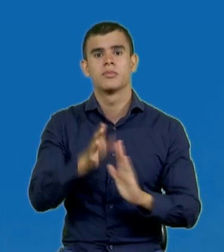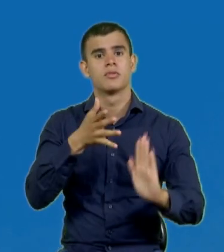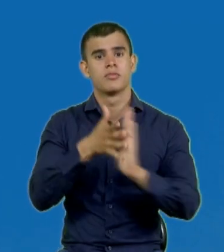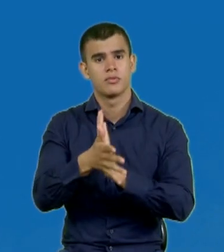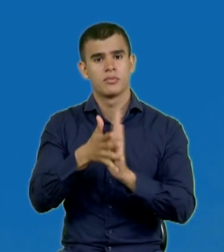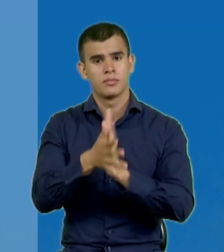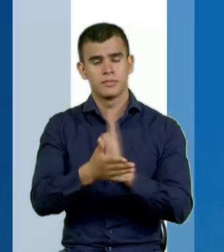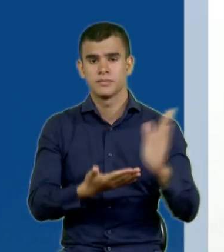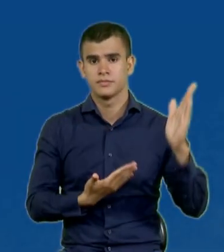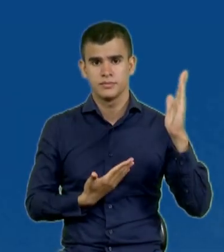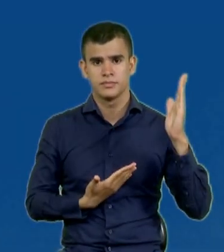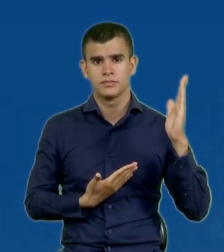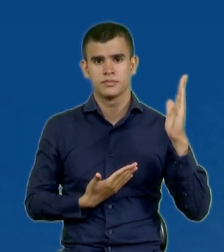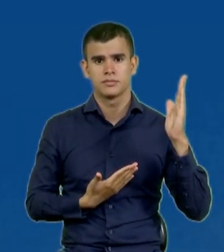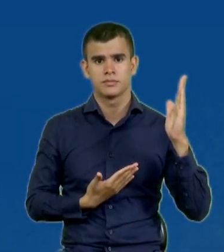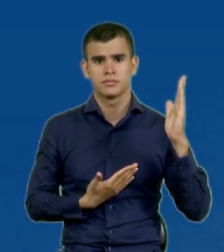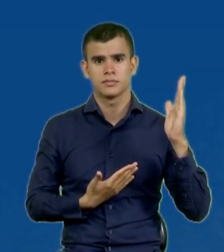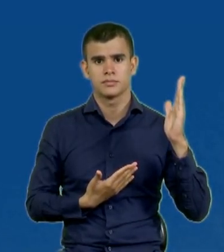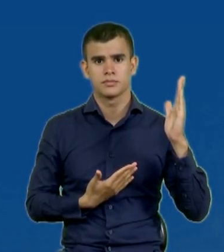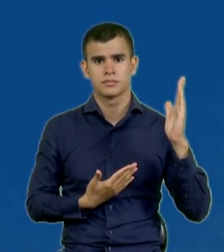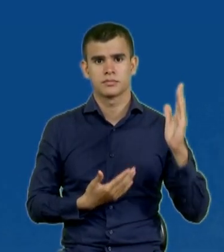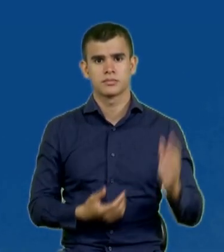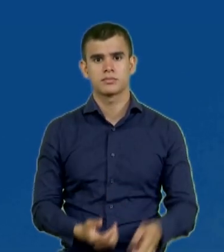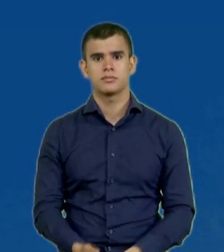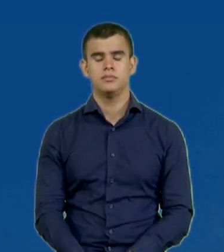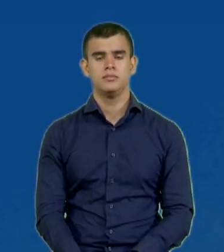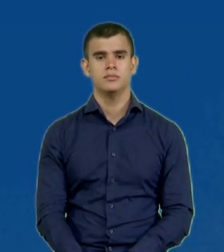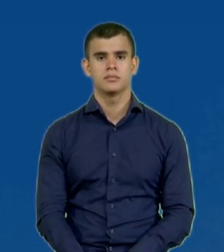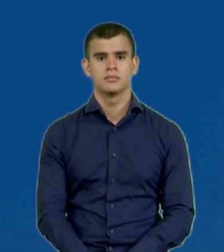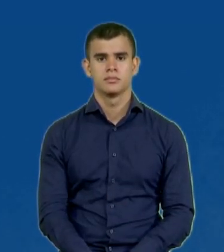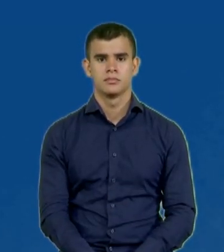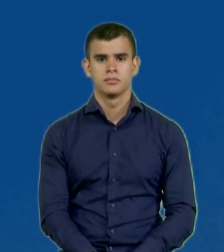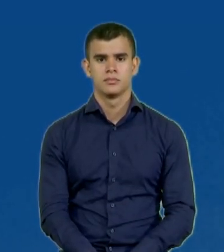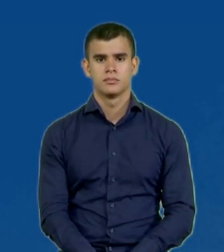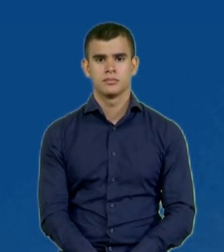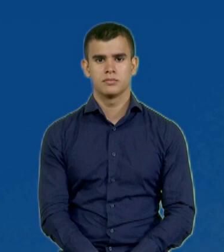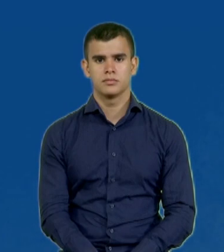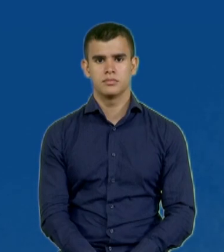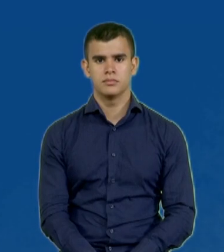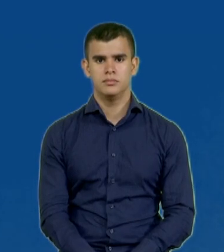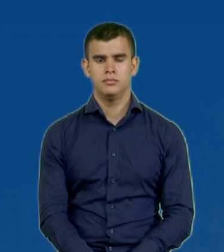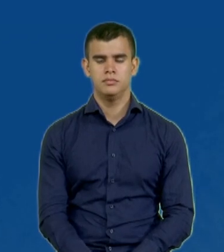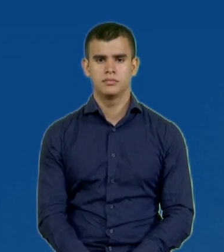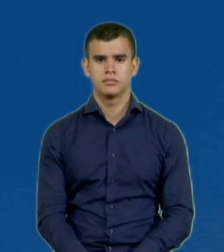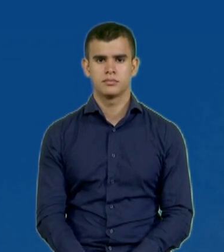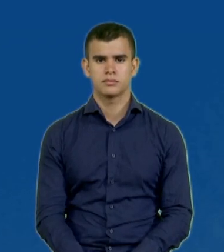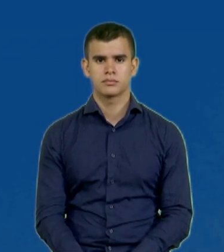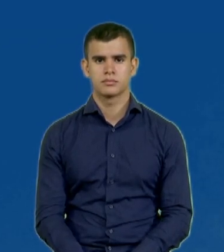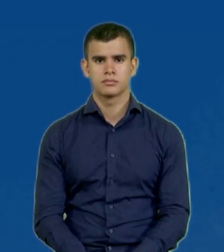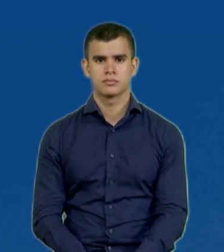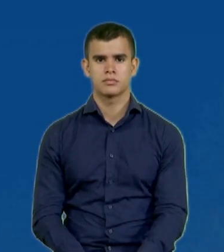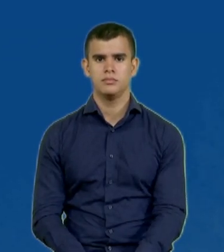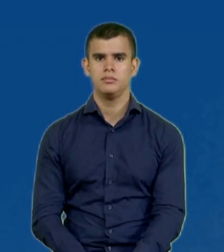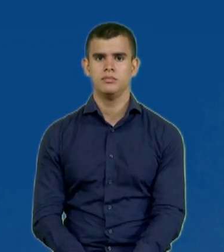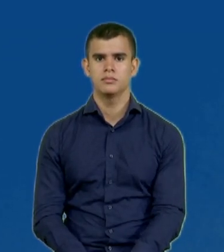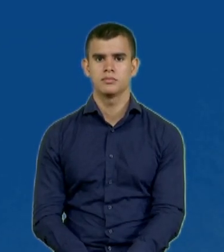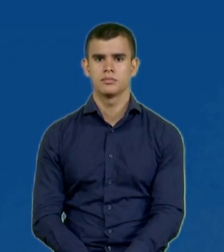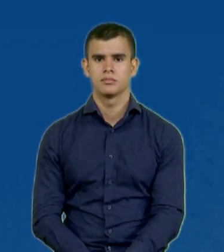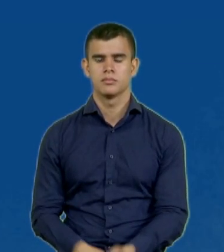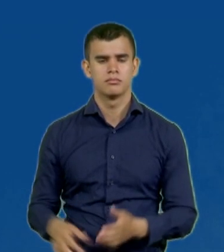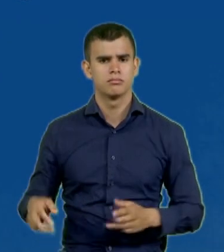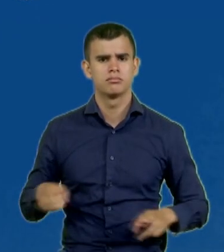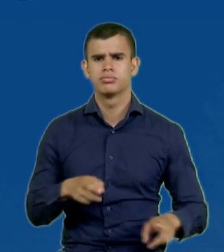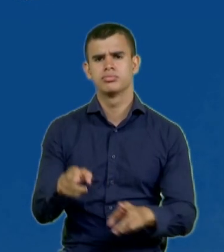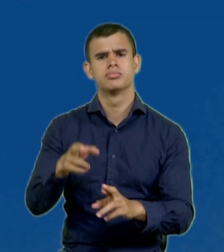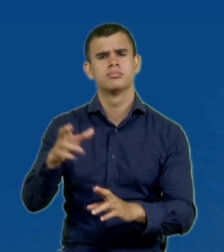profesional más competitivo. Informes, PBX 518-3000, exenciones 438 y 486. Inscríbete ya en